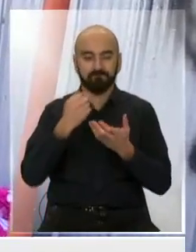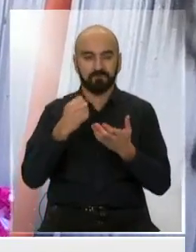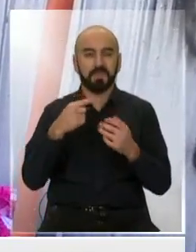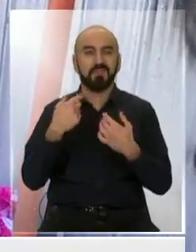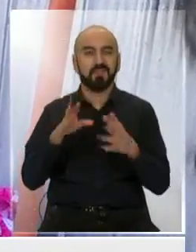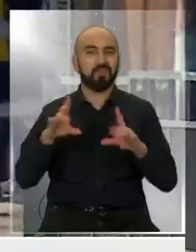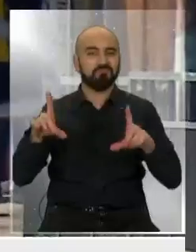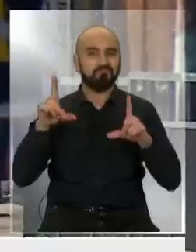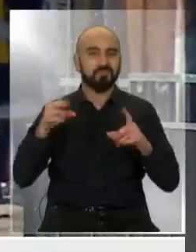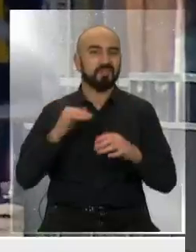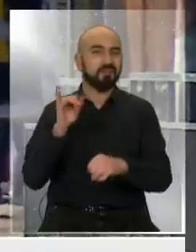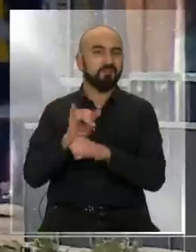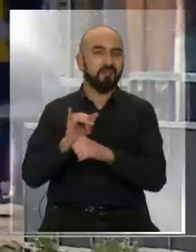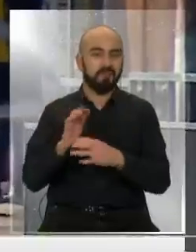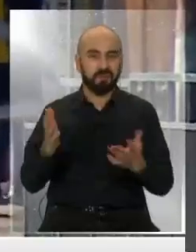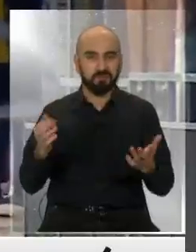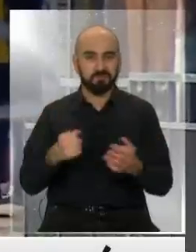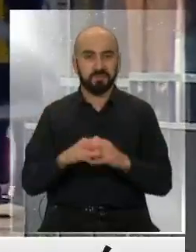funada por estafa.